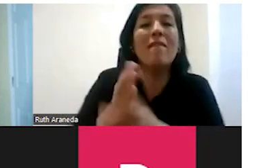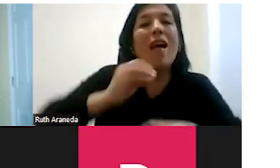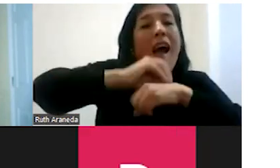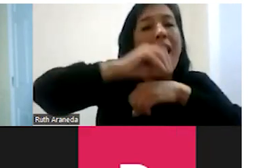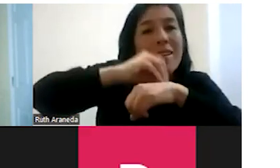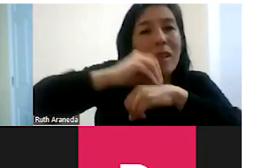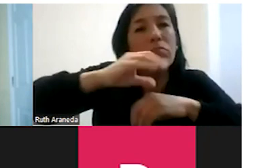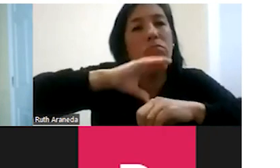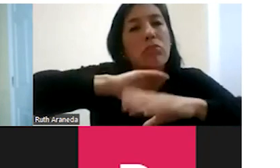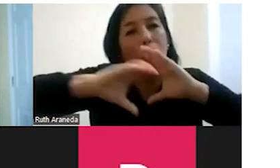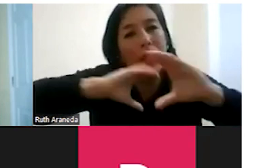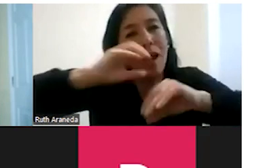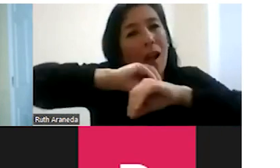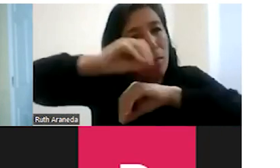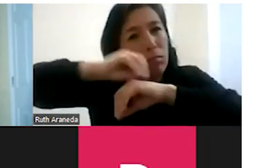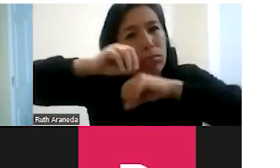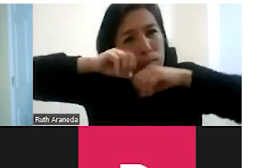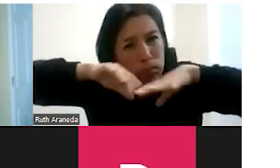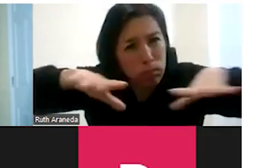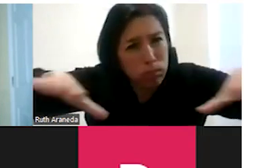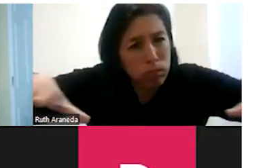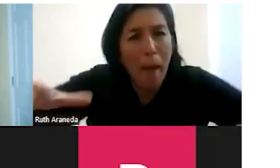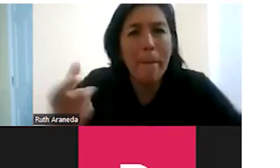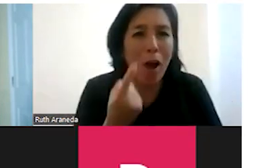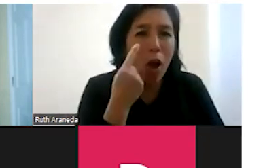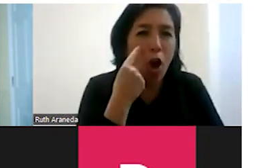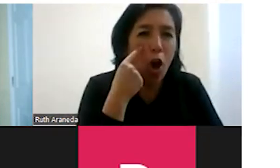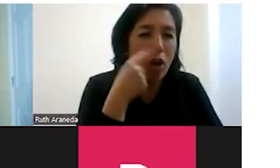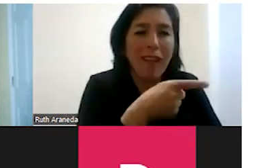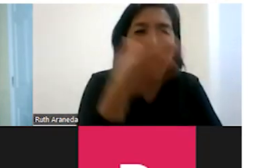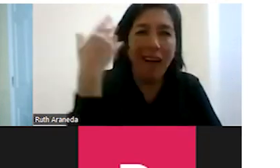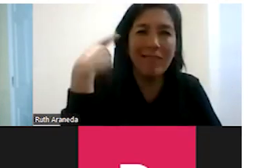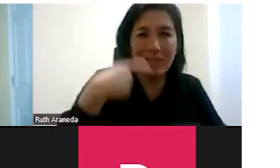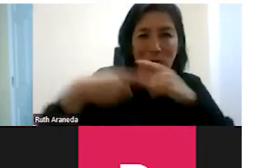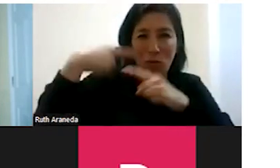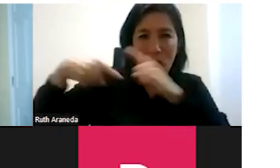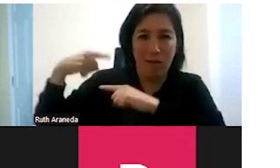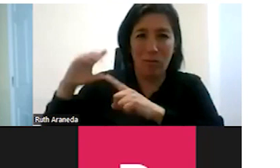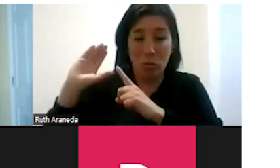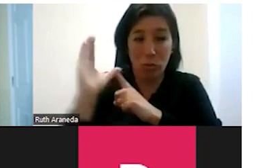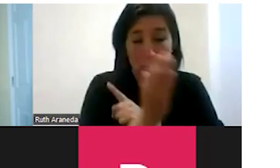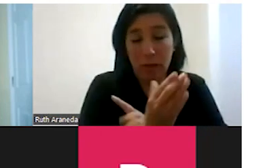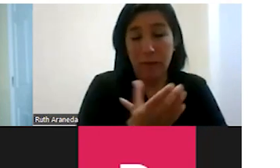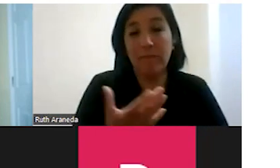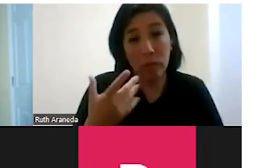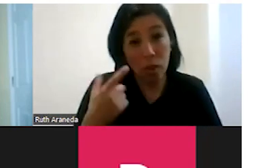lo que es el conocimiento de las culturas pasadas. Y yo creo que igual es un